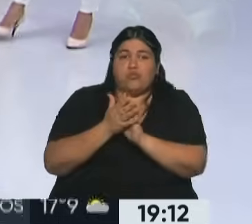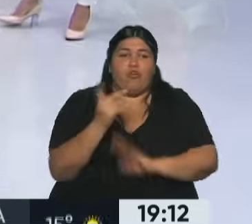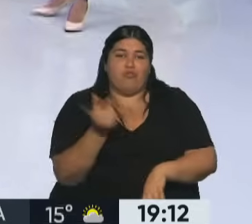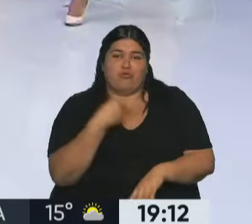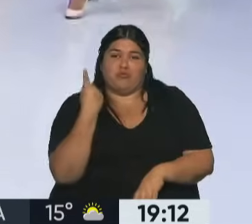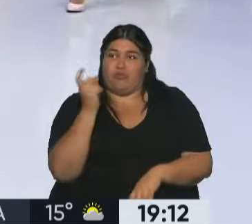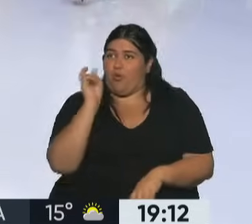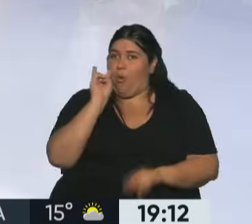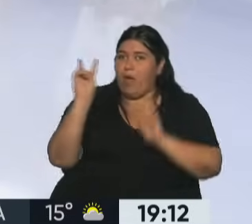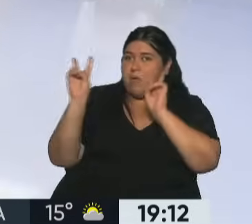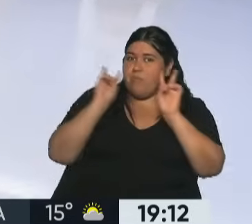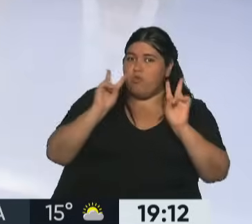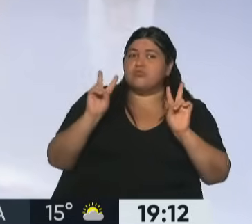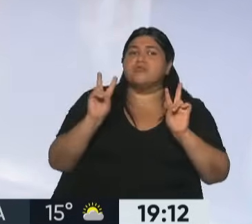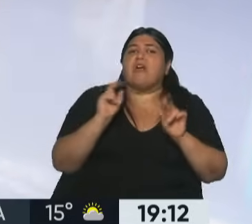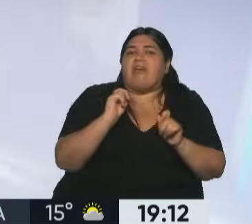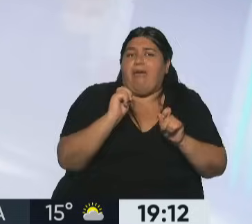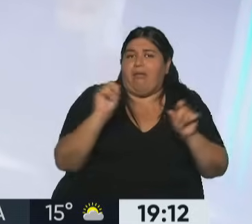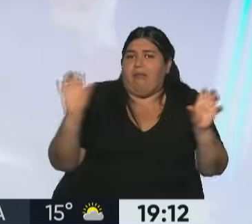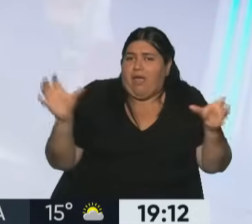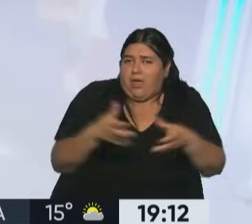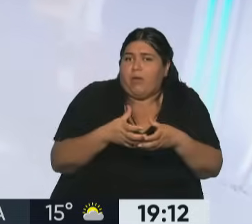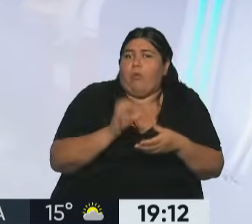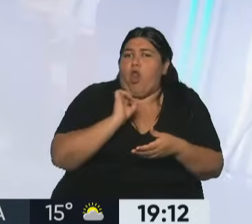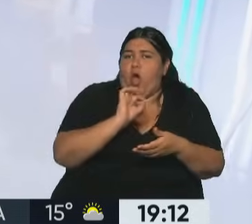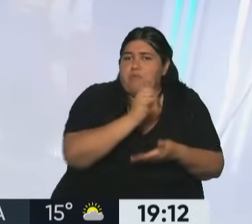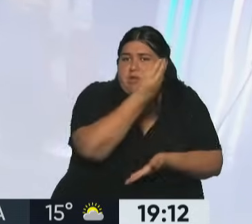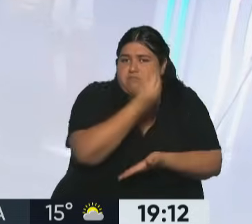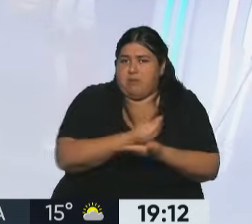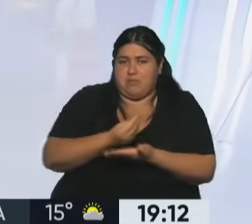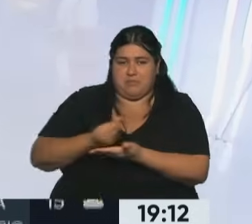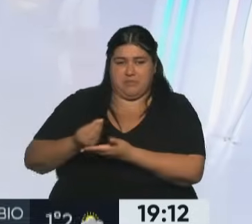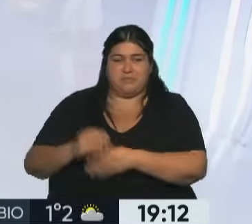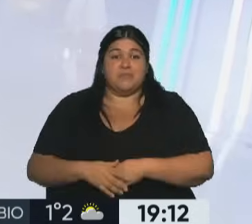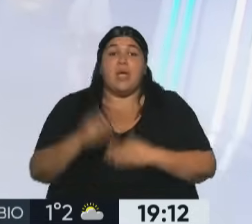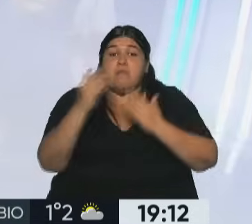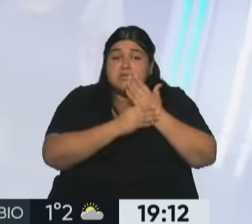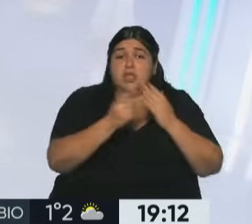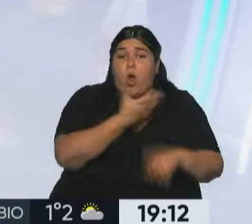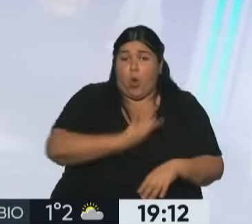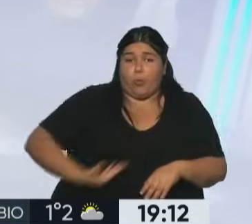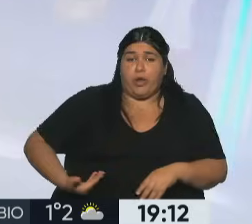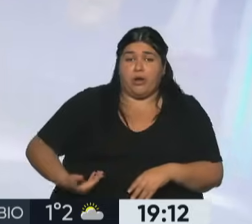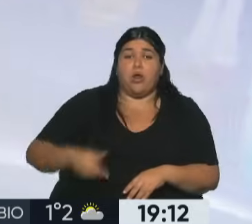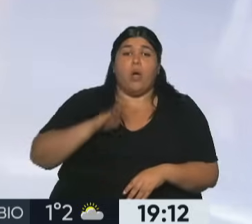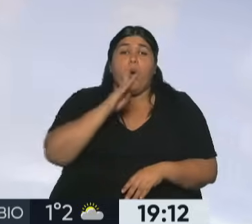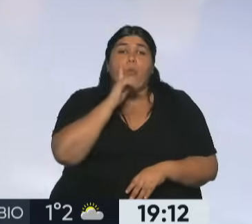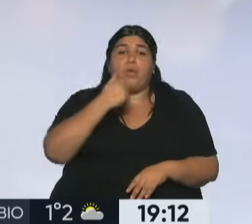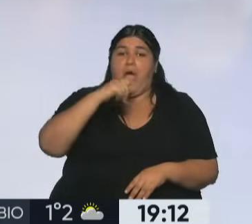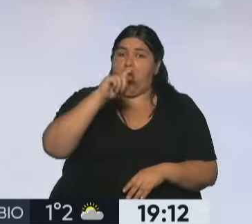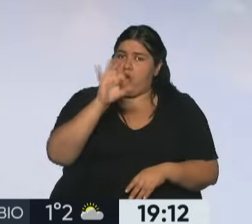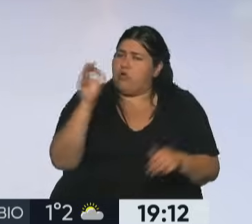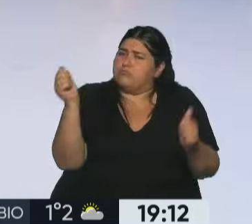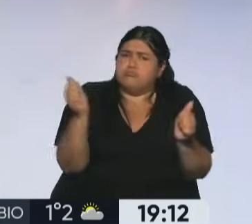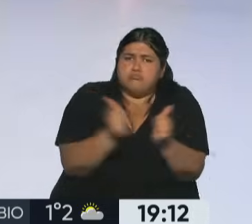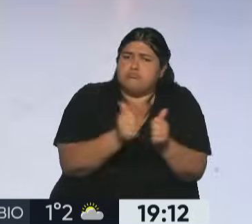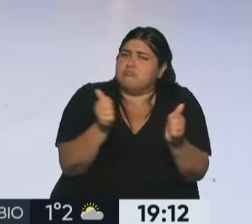Dani te parece Quiénes se suman justamente al gabinete de kisil reelecto en provincia de Buenos Aires Per bueno el Ministerio de gobierno para Carlos Carly bianco un hombre que ha estado